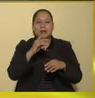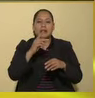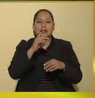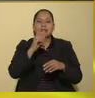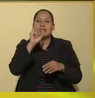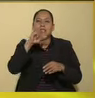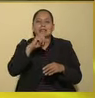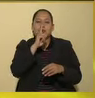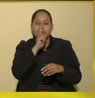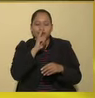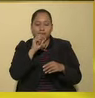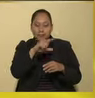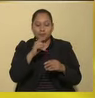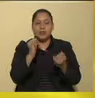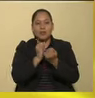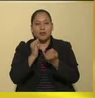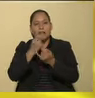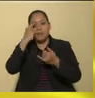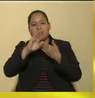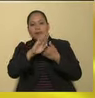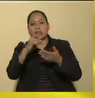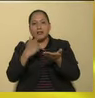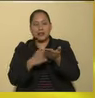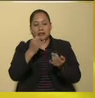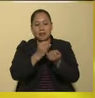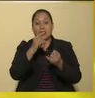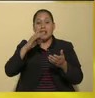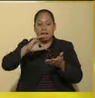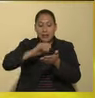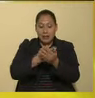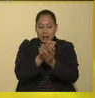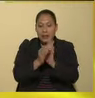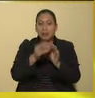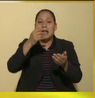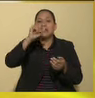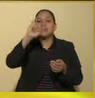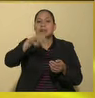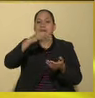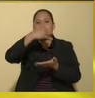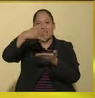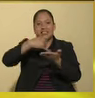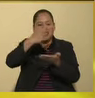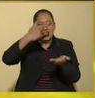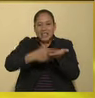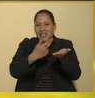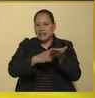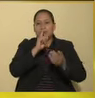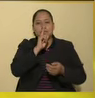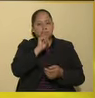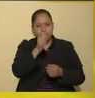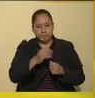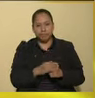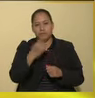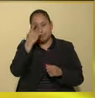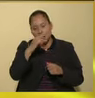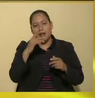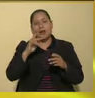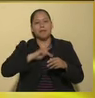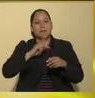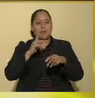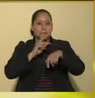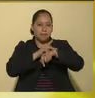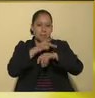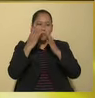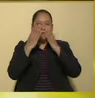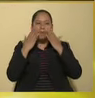Y las cremas que van a utilizar tienen que ser libres de aceite. Ahí sí, todos sus cremas, su protección solar, libre de aceite para que su cutis